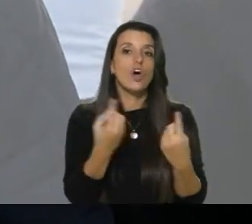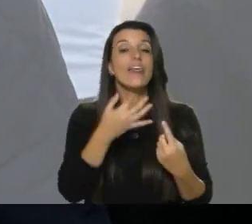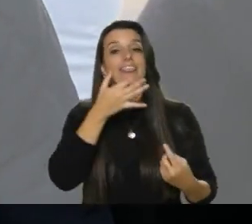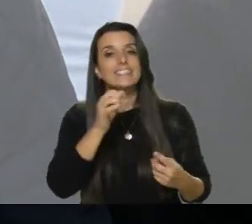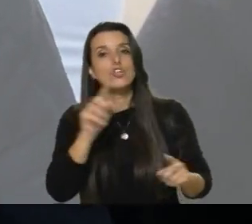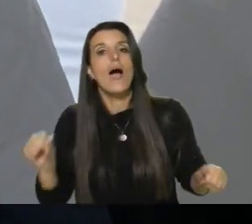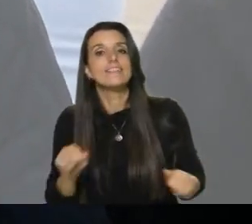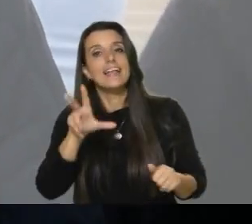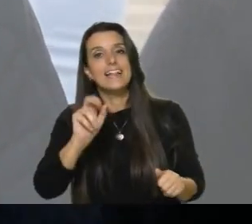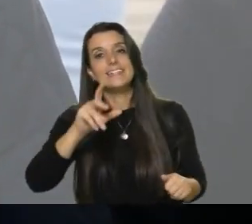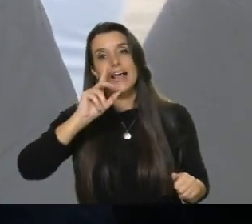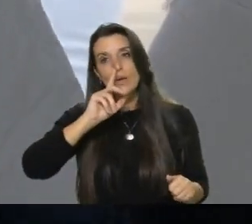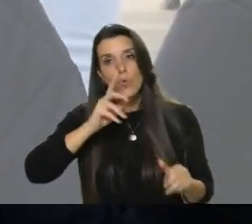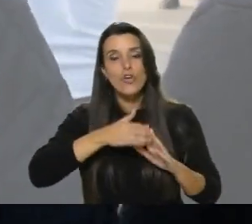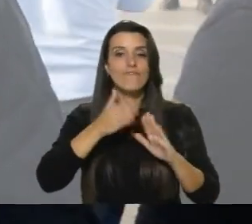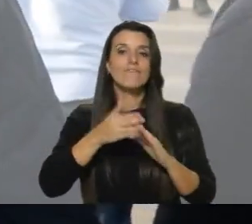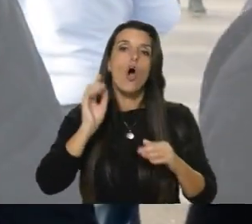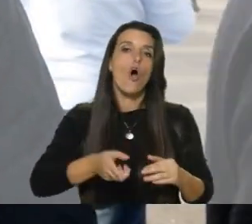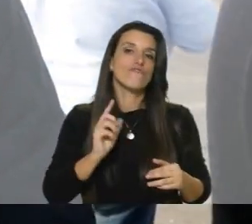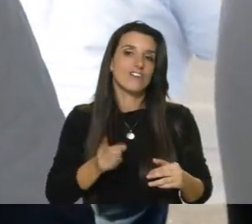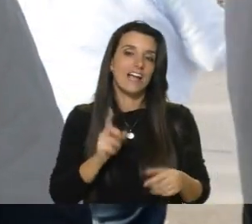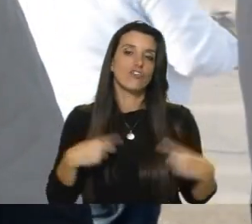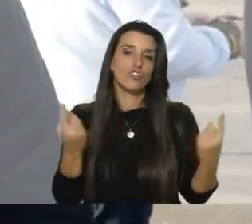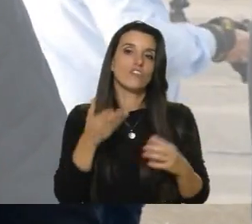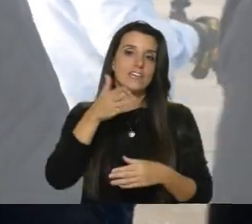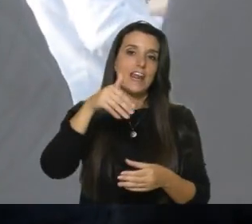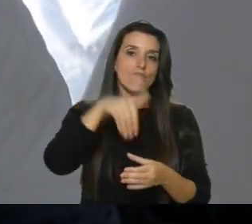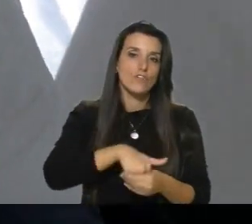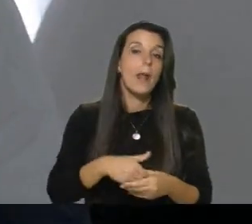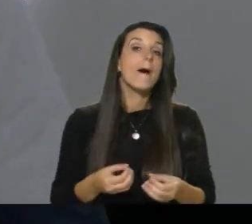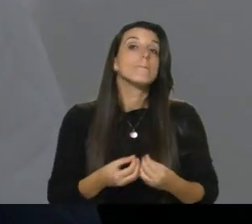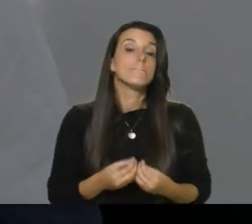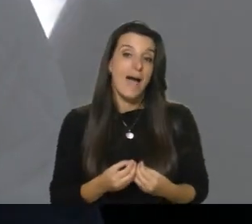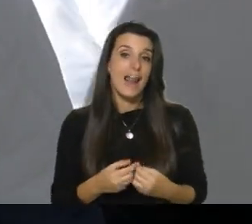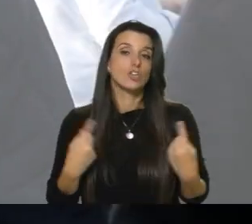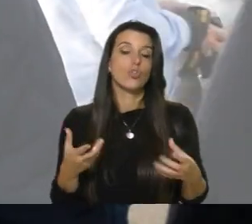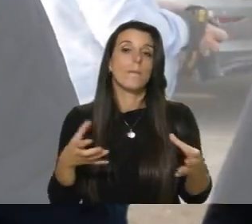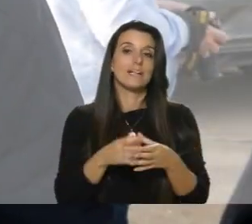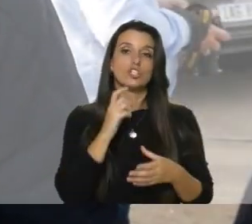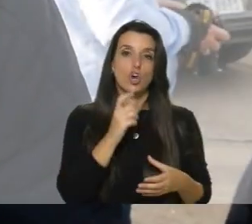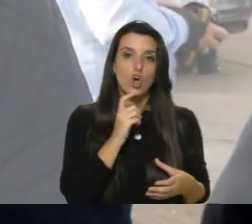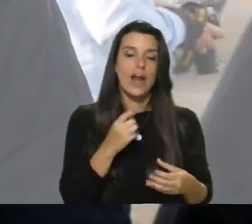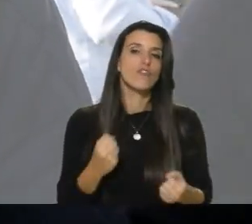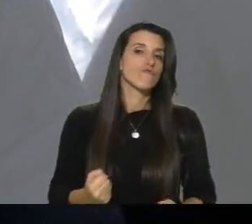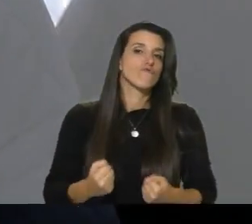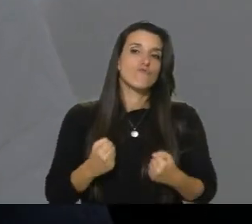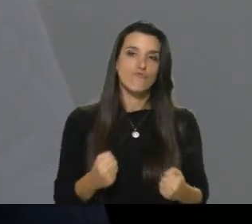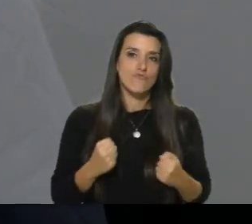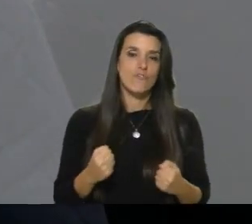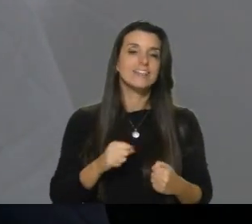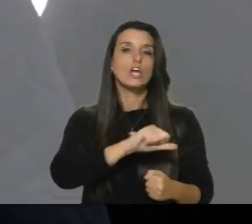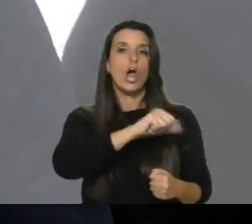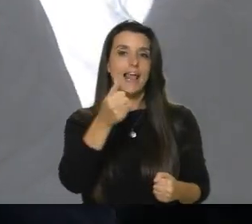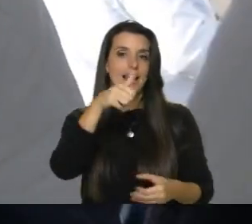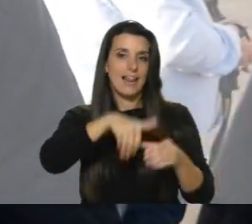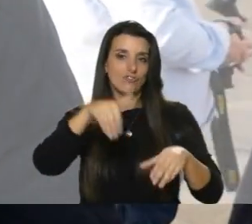hacer. 30 de junio es obligación ir a votar para que tengamos un Partido Colorado fuerte y con él ganemos la